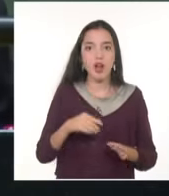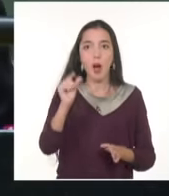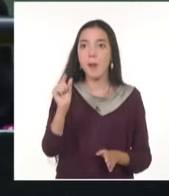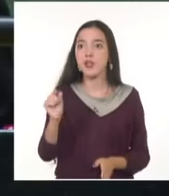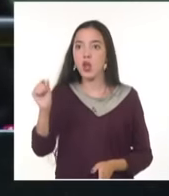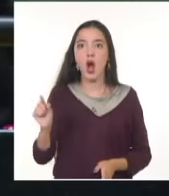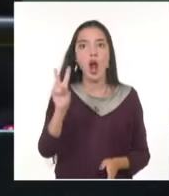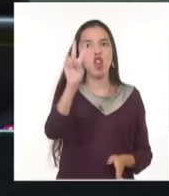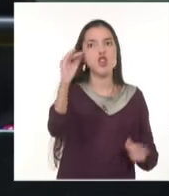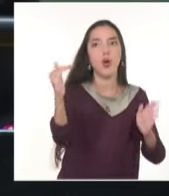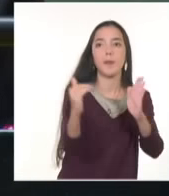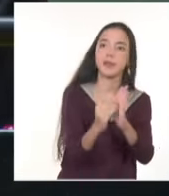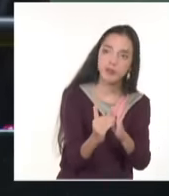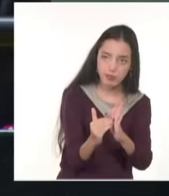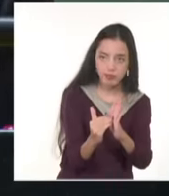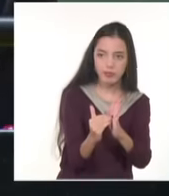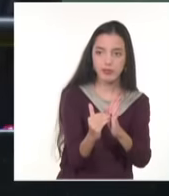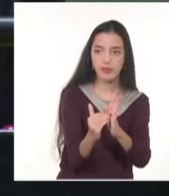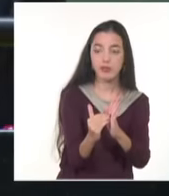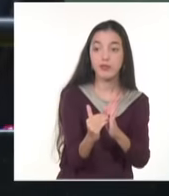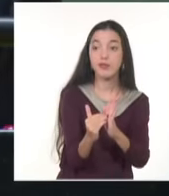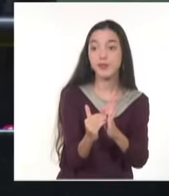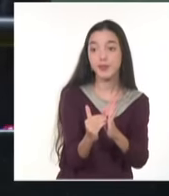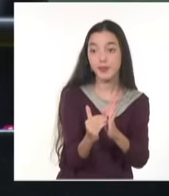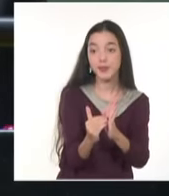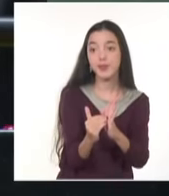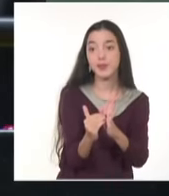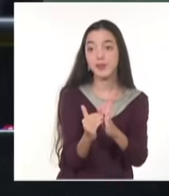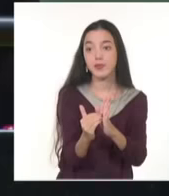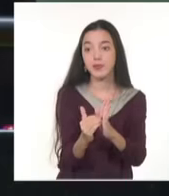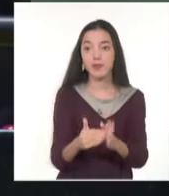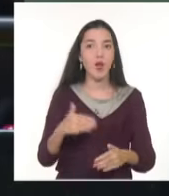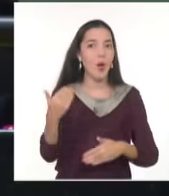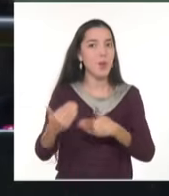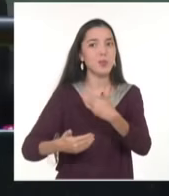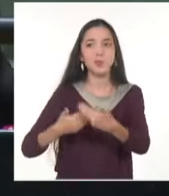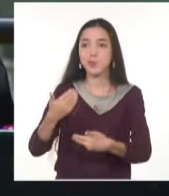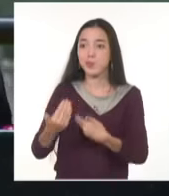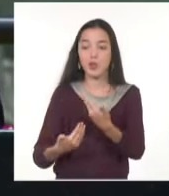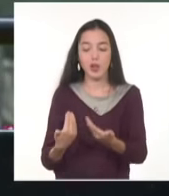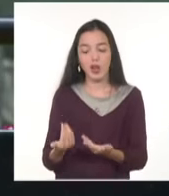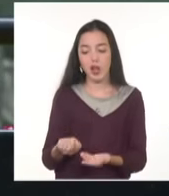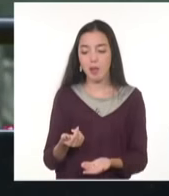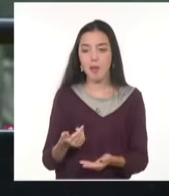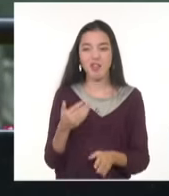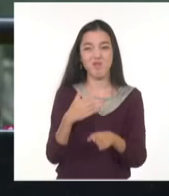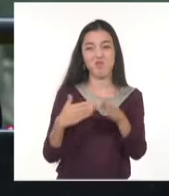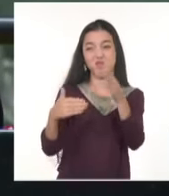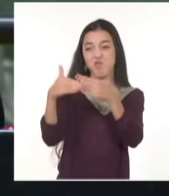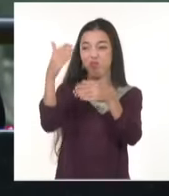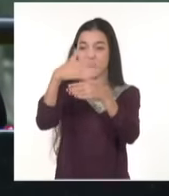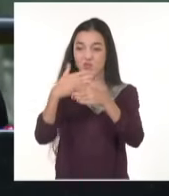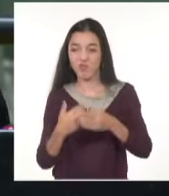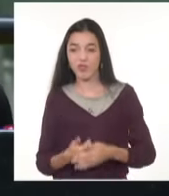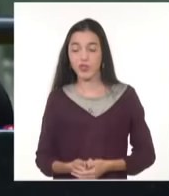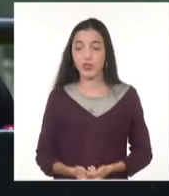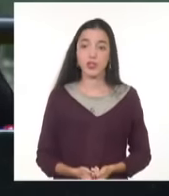personas. Las crisis son estructurales, determinadas por el